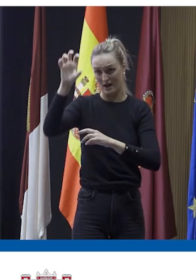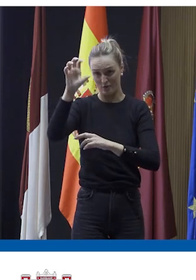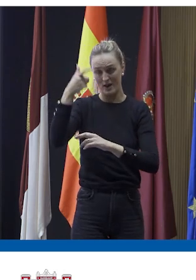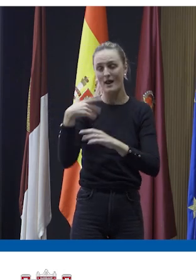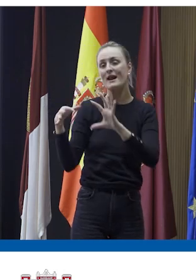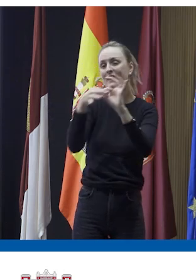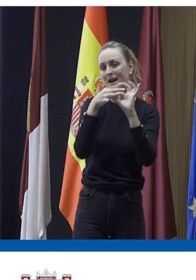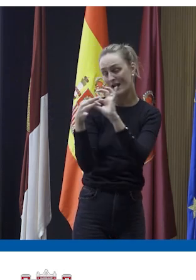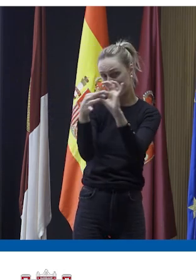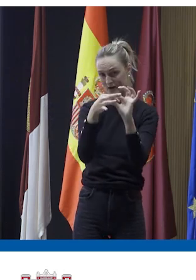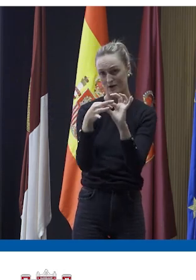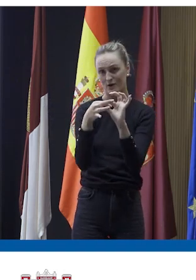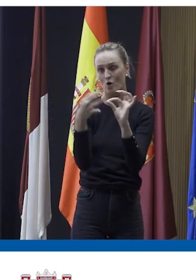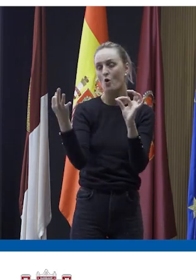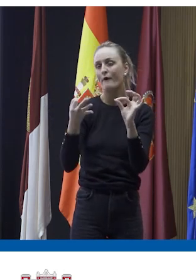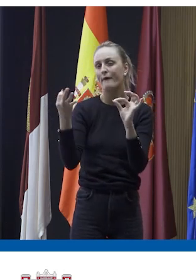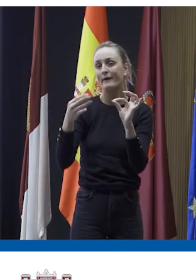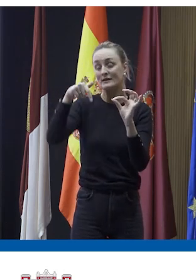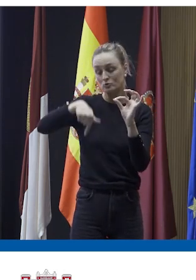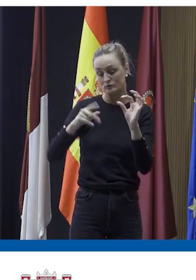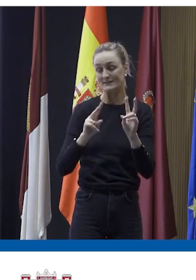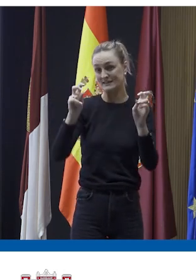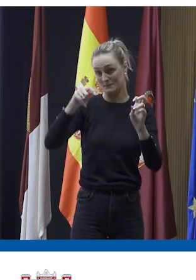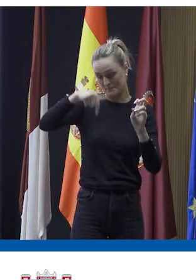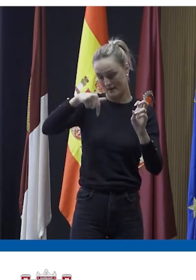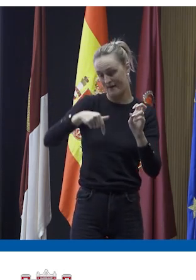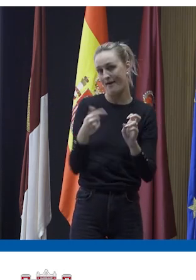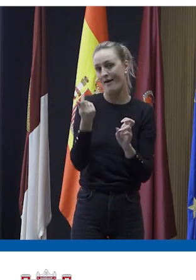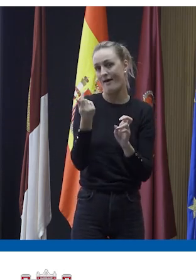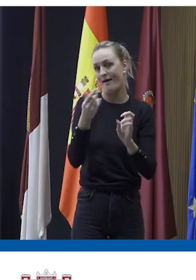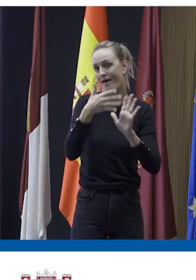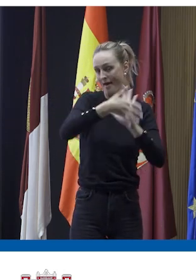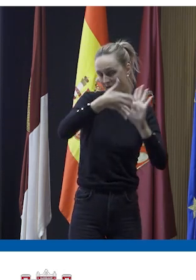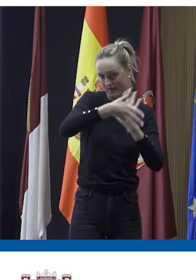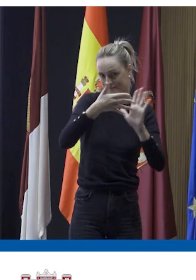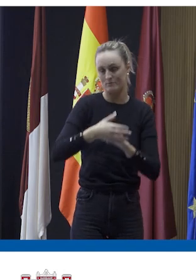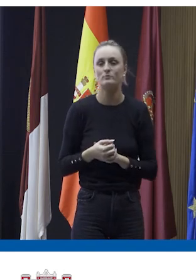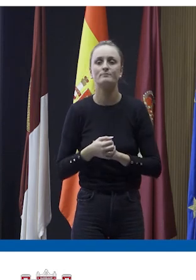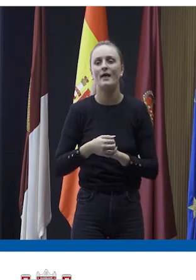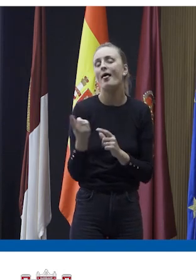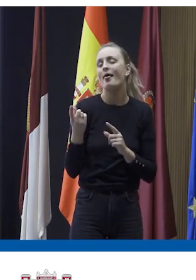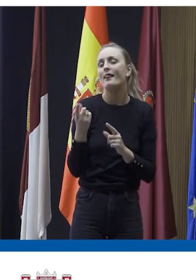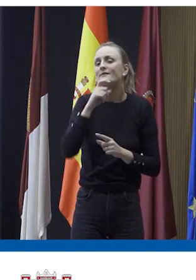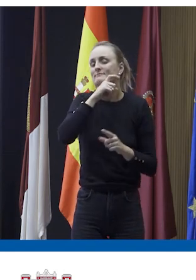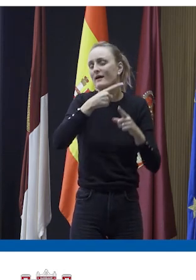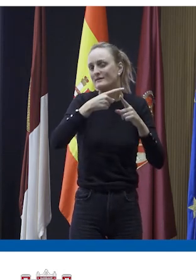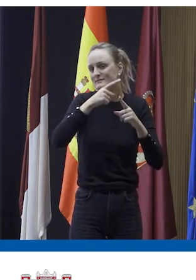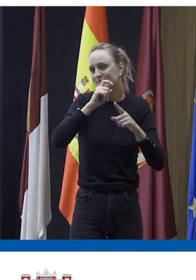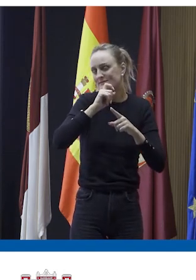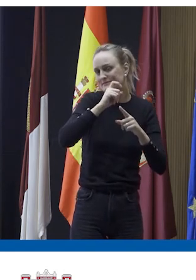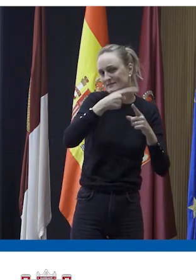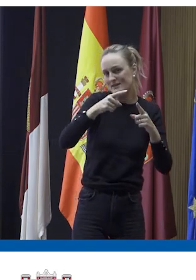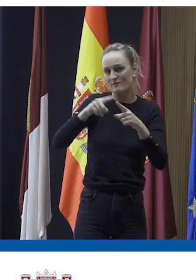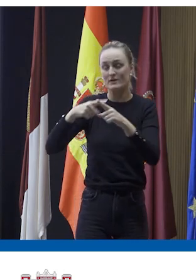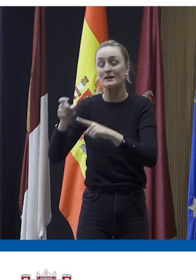vinculados, relacionados con el tema del que vamos a hablar hoy, con las patologías, diferentes patologías del suelo pélvico,